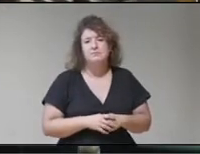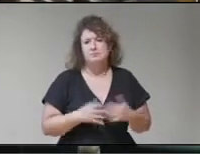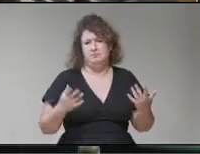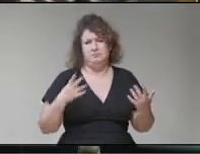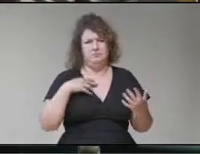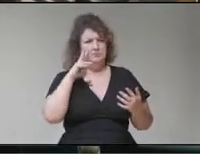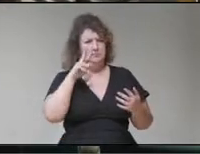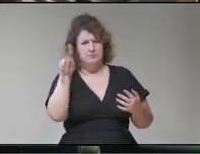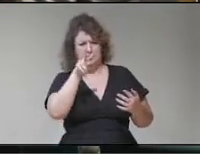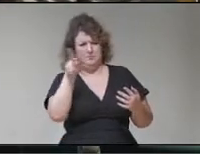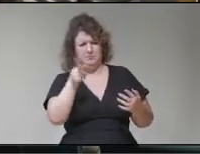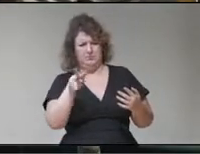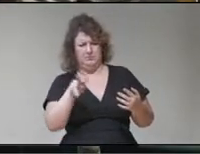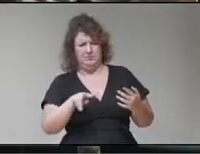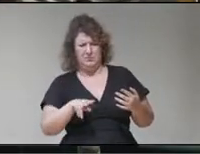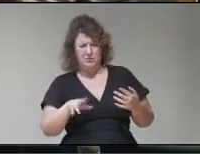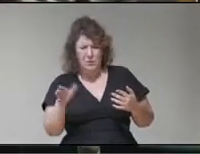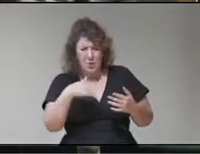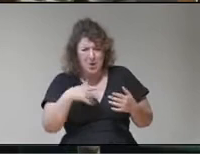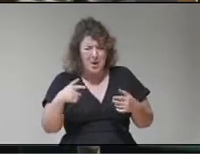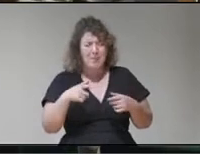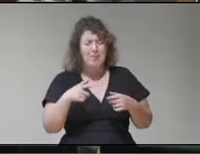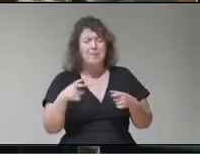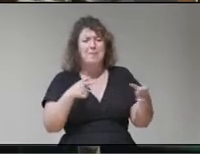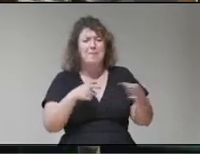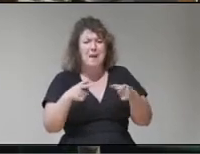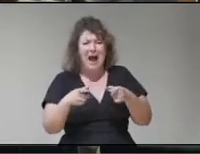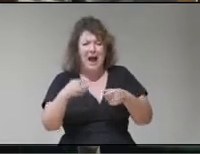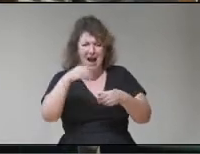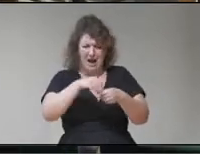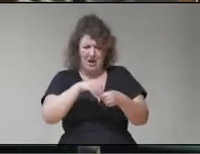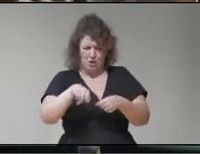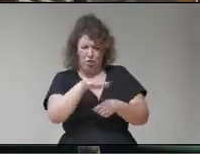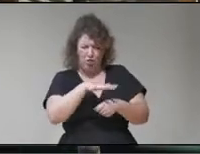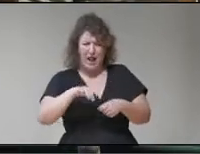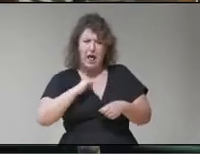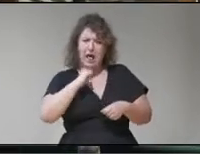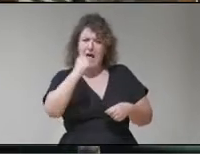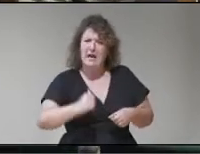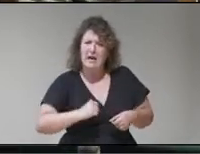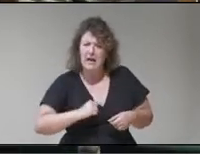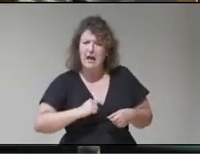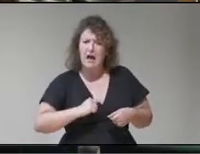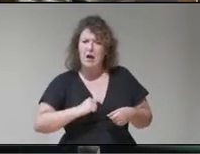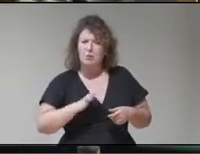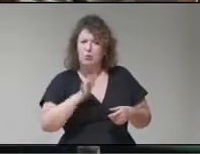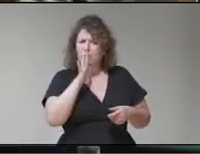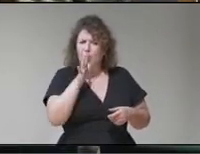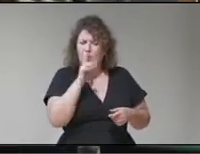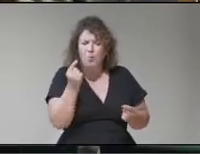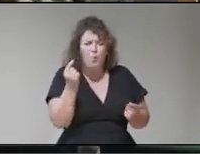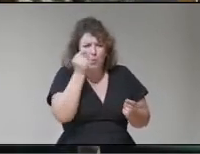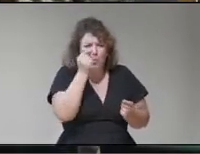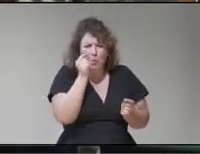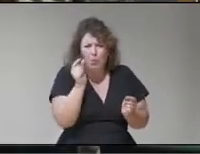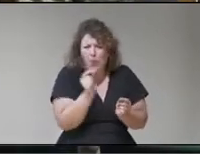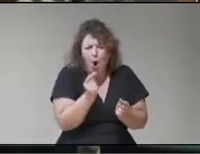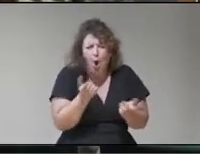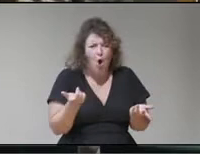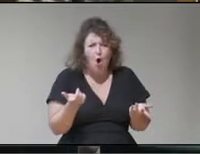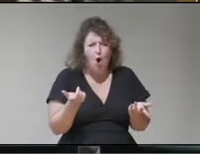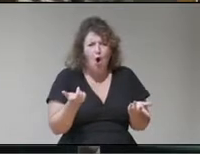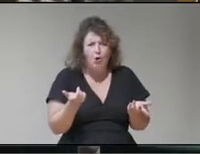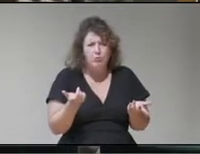dice, ¿y por qué todas esas bacterias, estando en ese medio tan rico, resulta que se encuentran en una concentración tan baja?